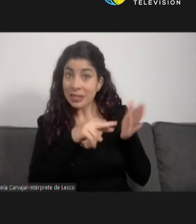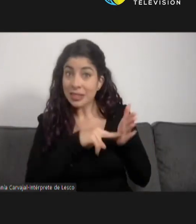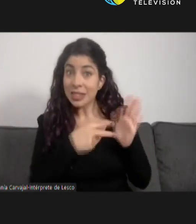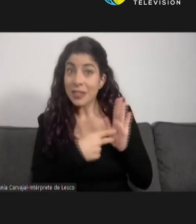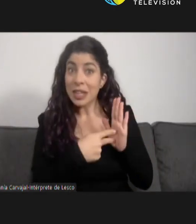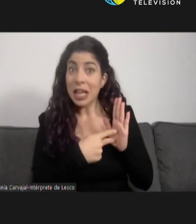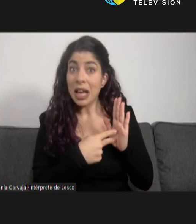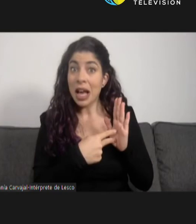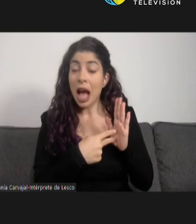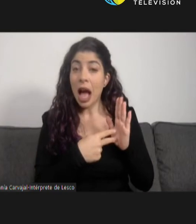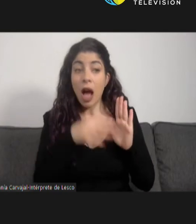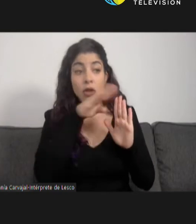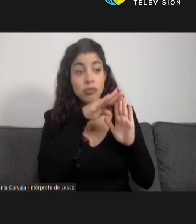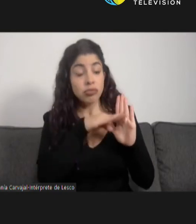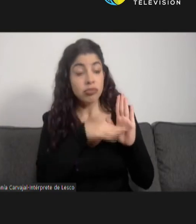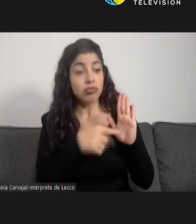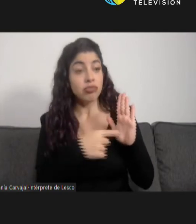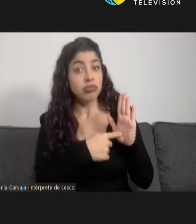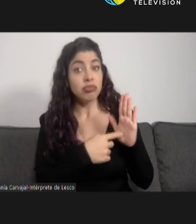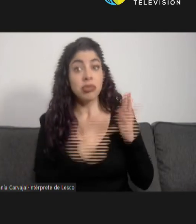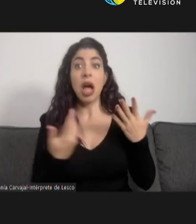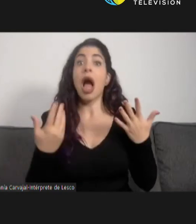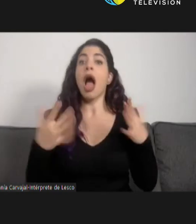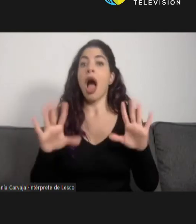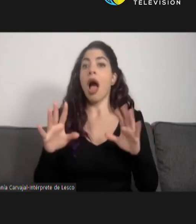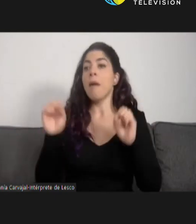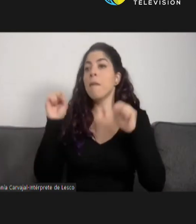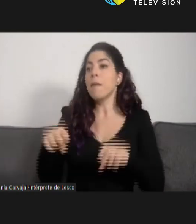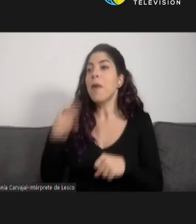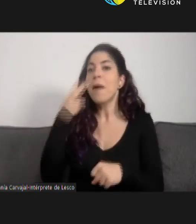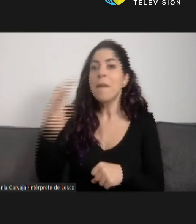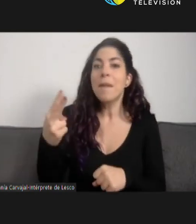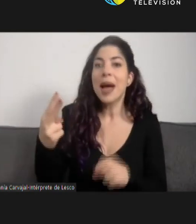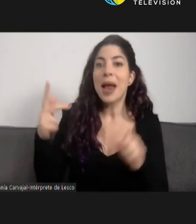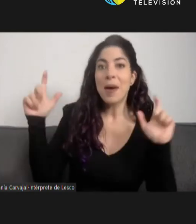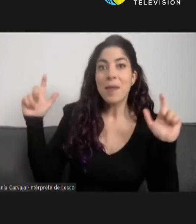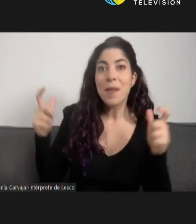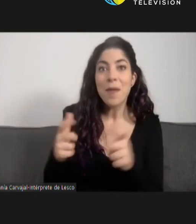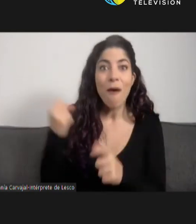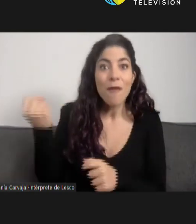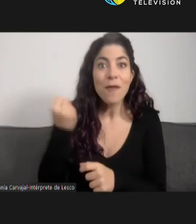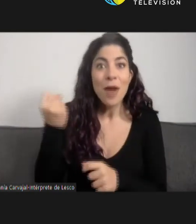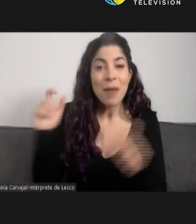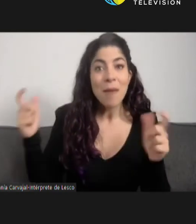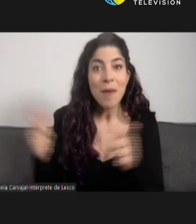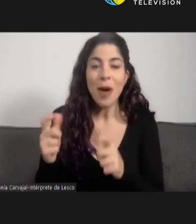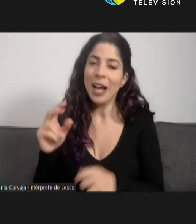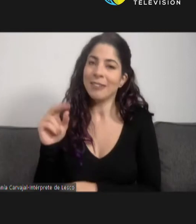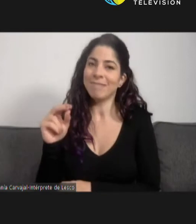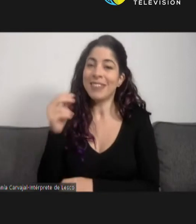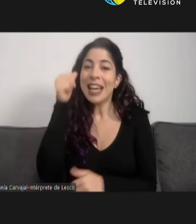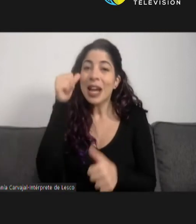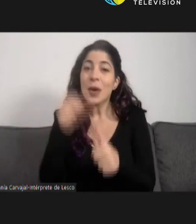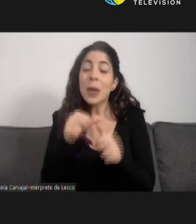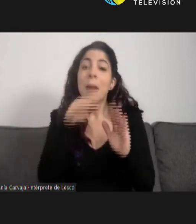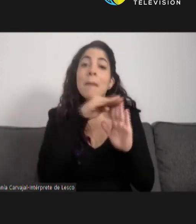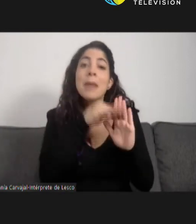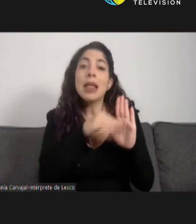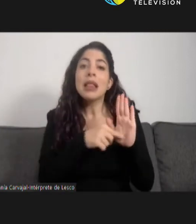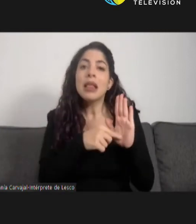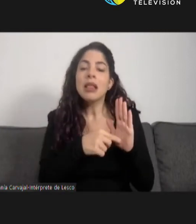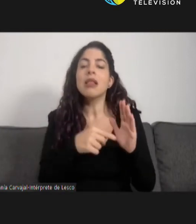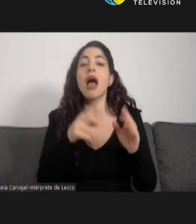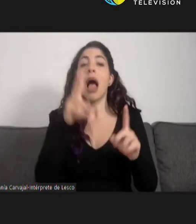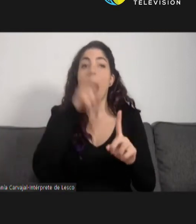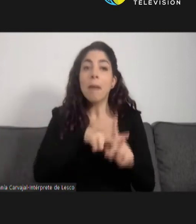en medio de las medidas vamos a empezar a ver una disminución sustantiva de casos. Recordemos que estas medidas toman su tiempo